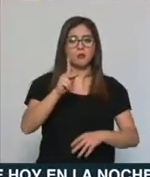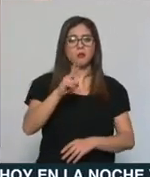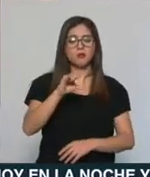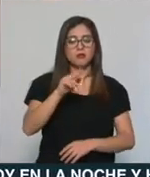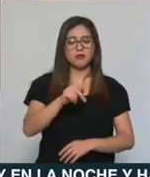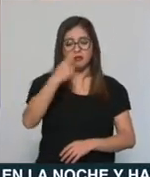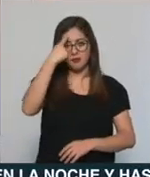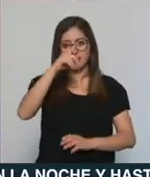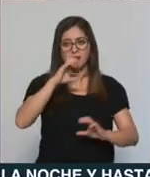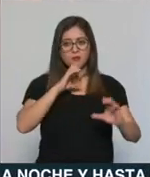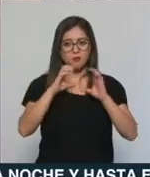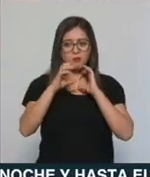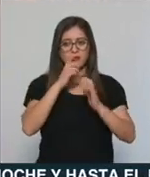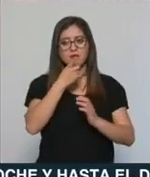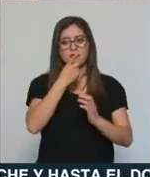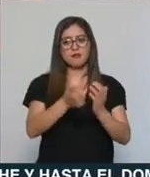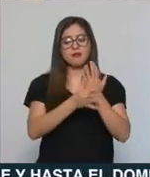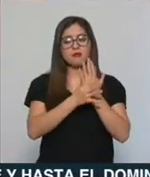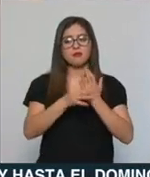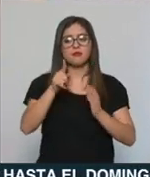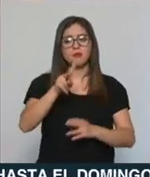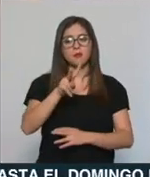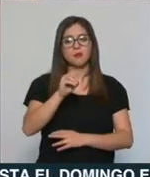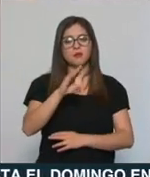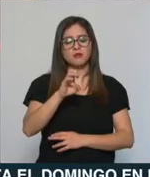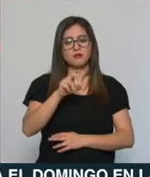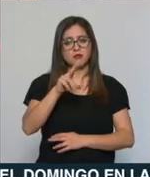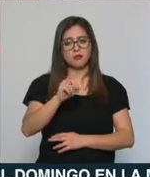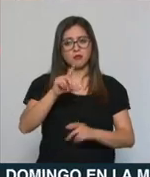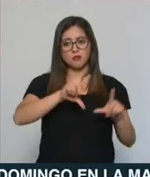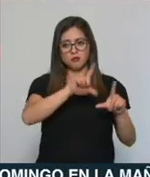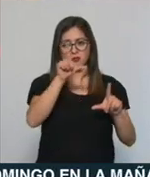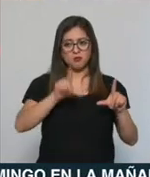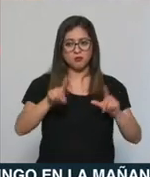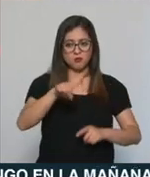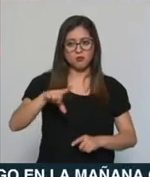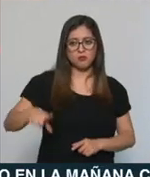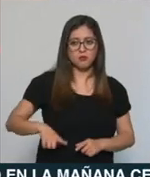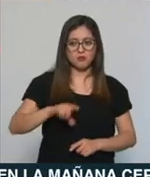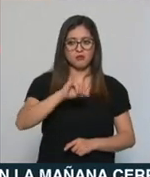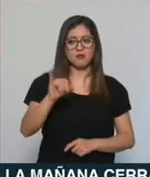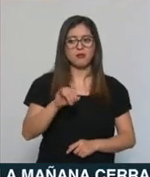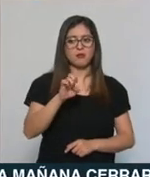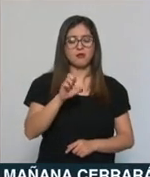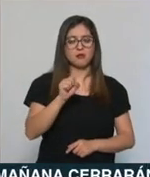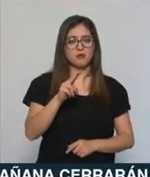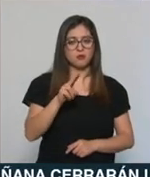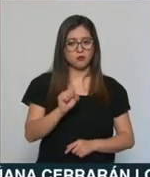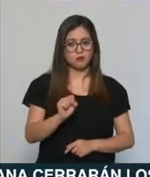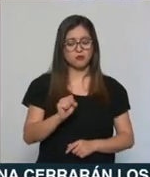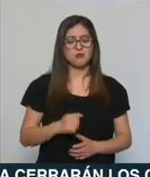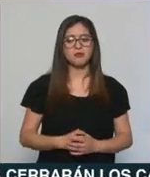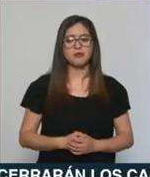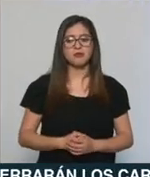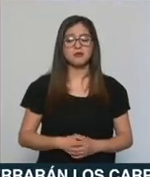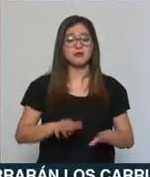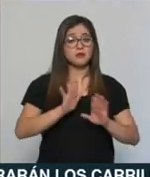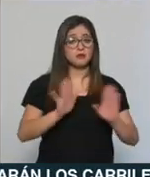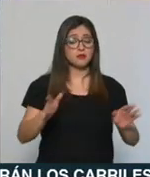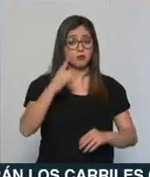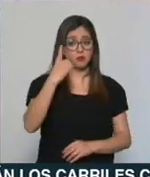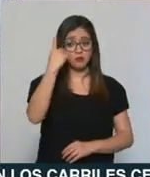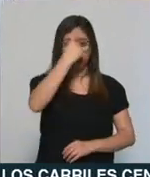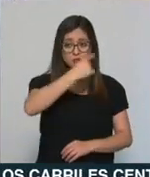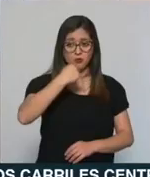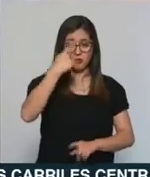medios de comunicación, así lo aseguró el vocero de la República, del Gobierno de la República, Jesús Ramírez Cuevas. Y después de 1 hora y